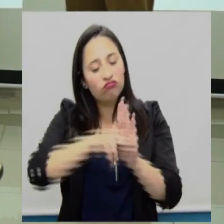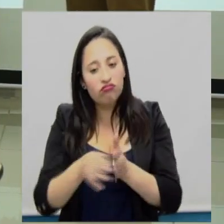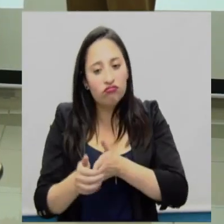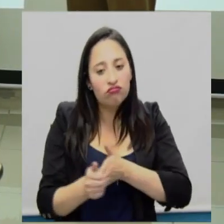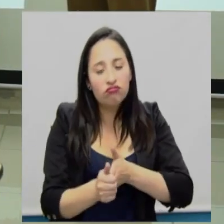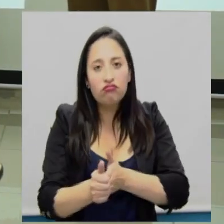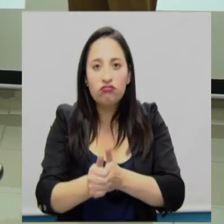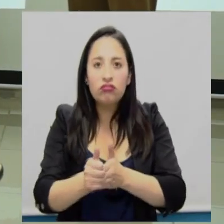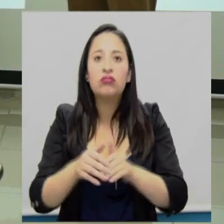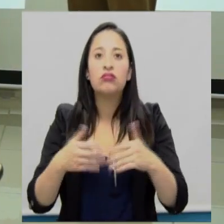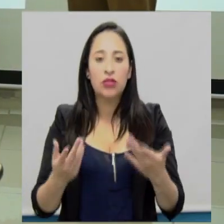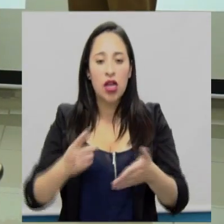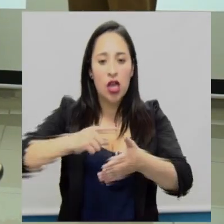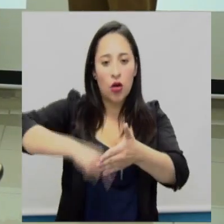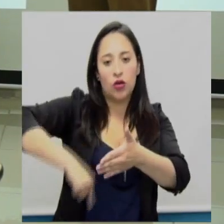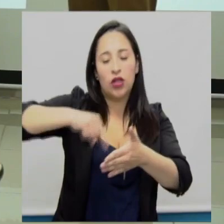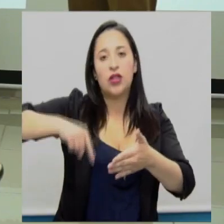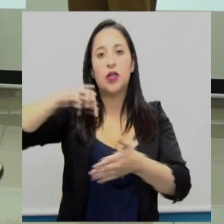nueva guía